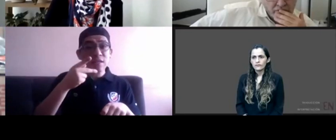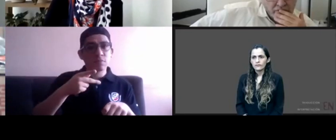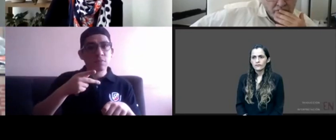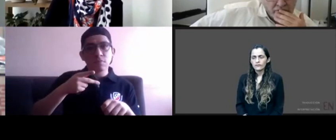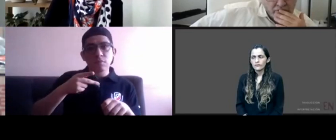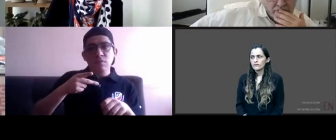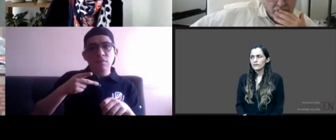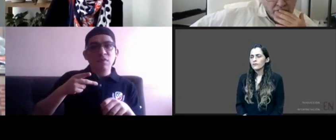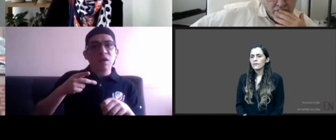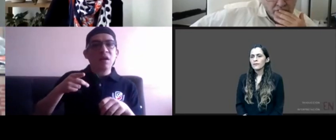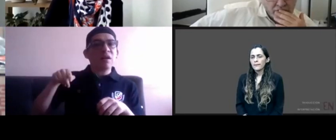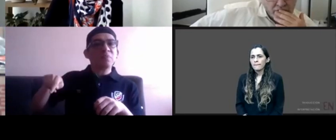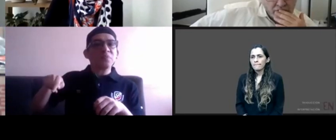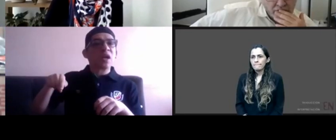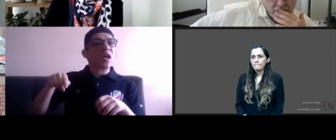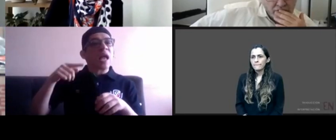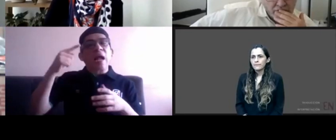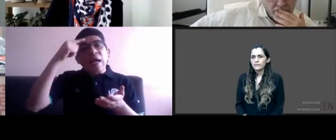importancia.